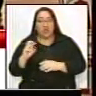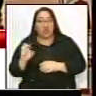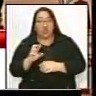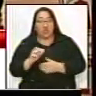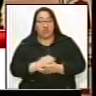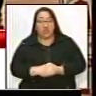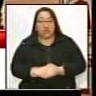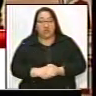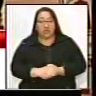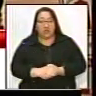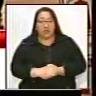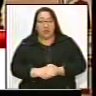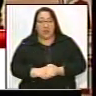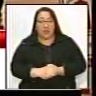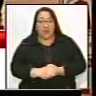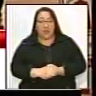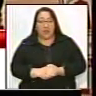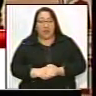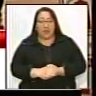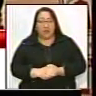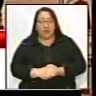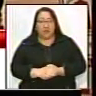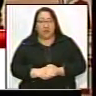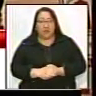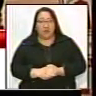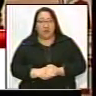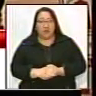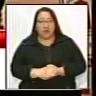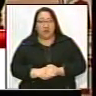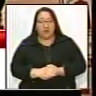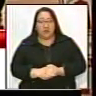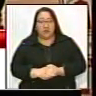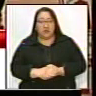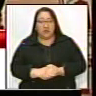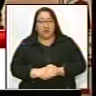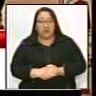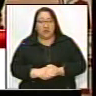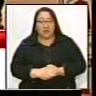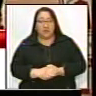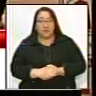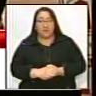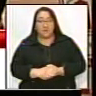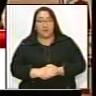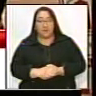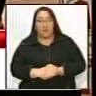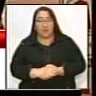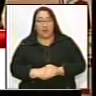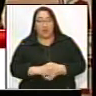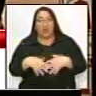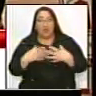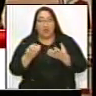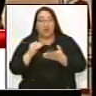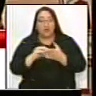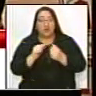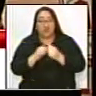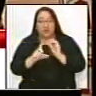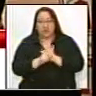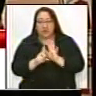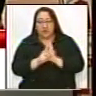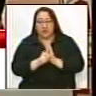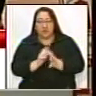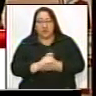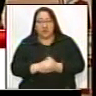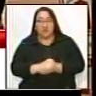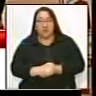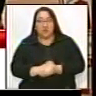$7,800,000. ¿De dónde vamos a sacar tanto dinero? Lo que yo me gustaría, doctora, que usted disponga una ley